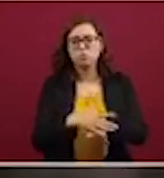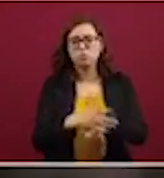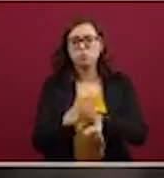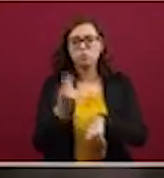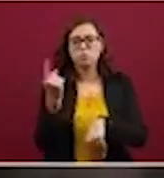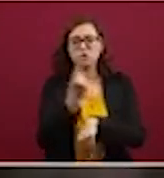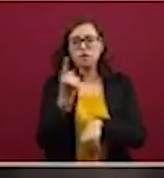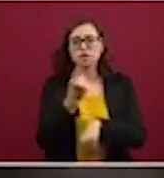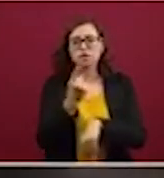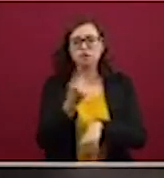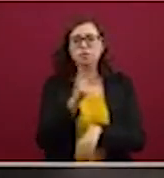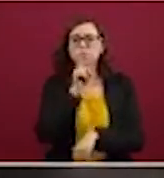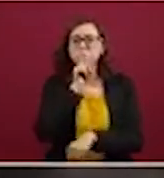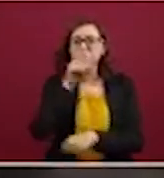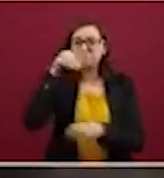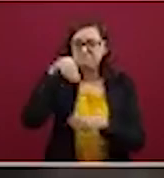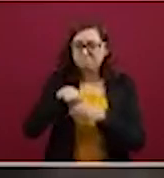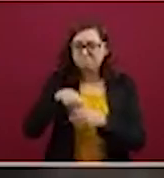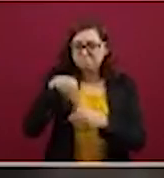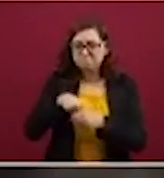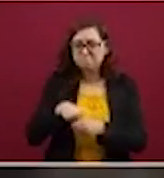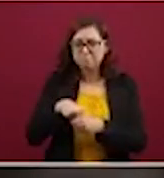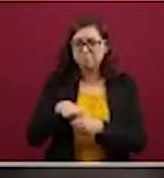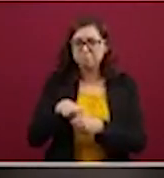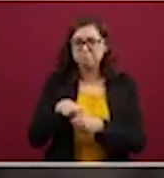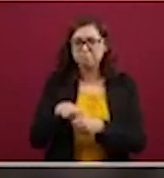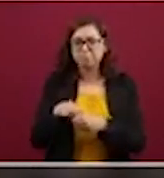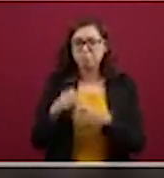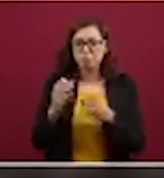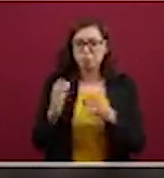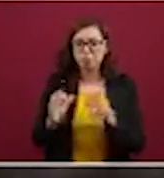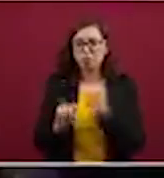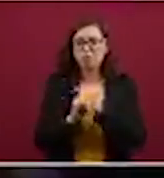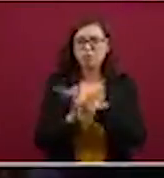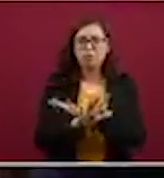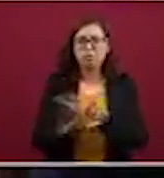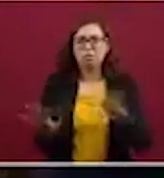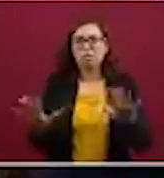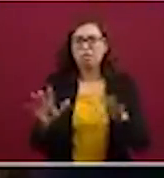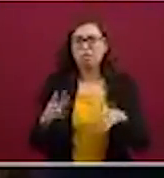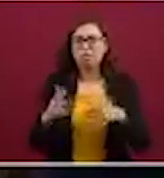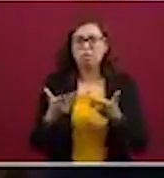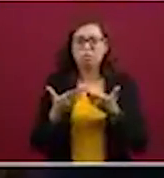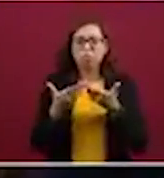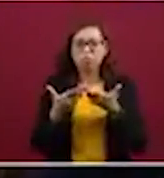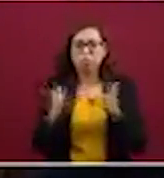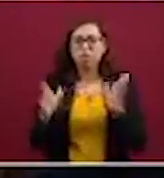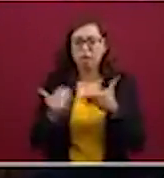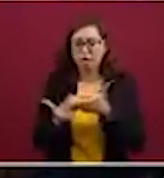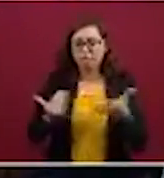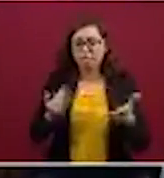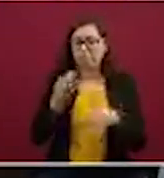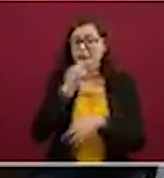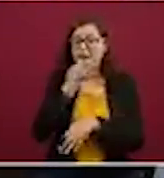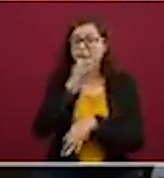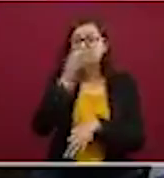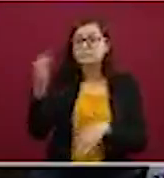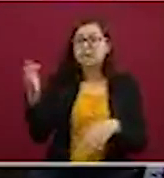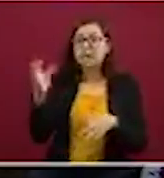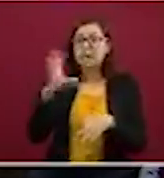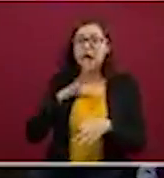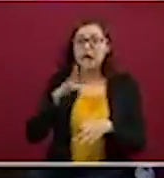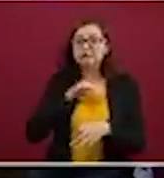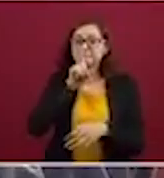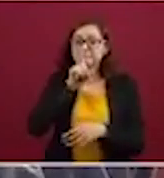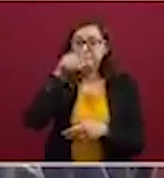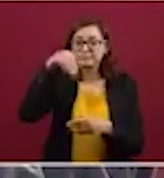privacidad de datos personales bueno el cuidado el resguardo porque no incluyeron un aviso de privacidad durante la